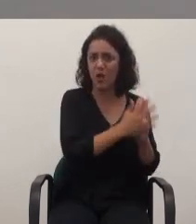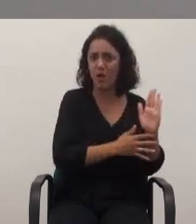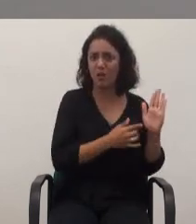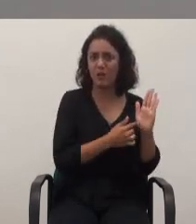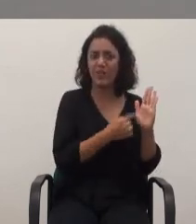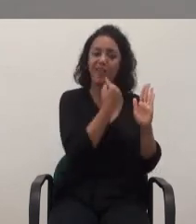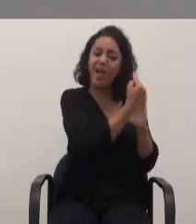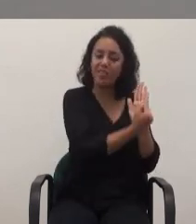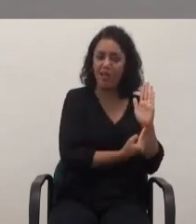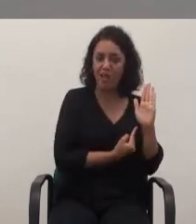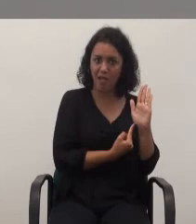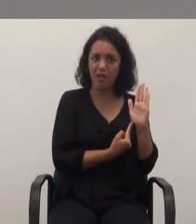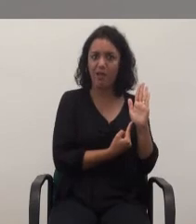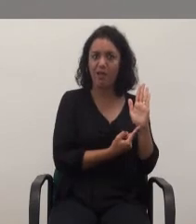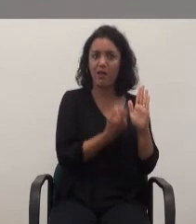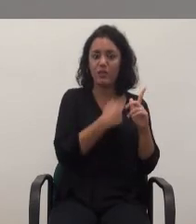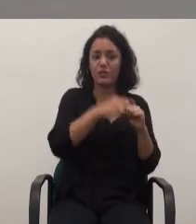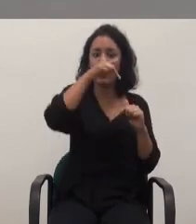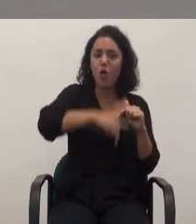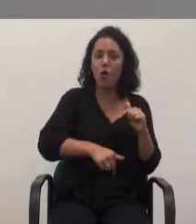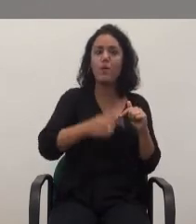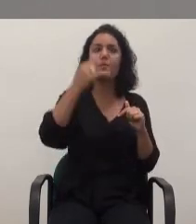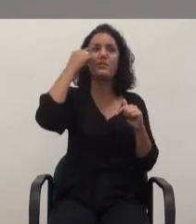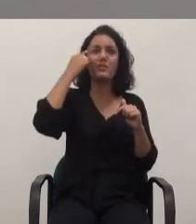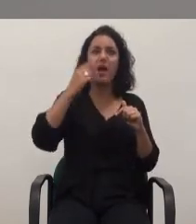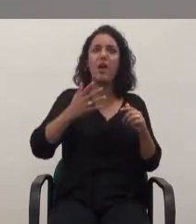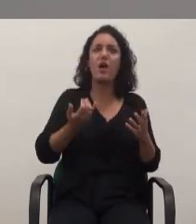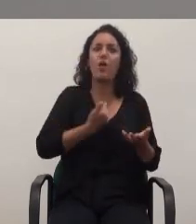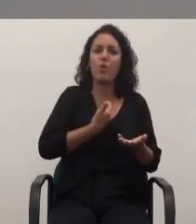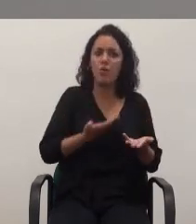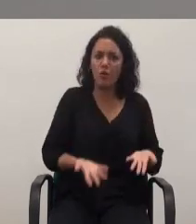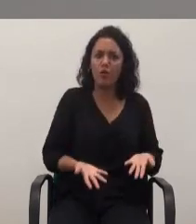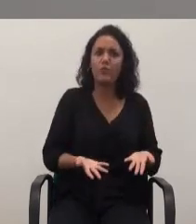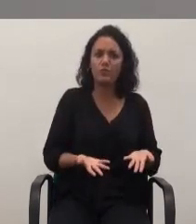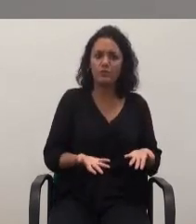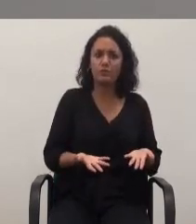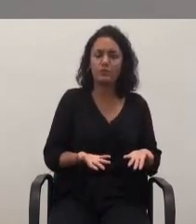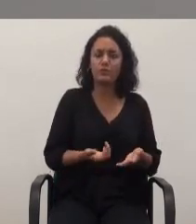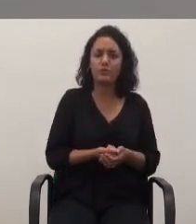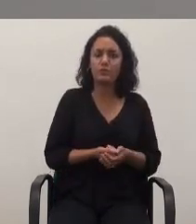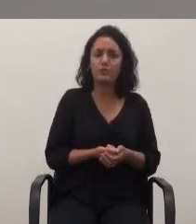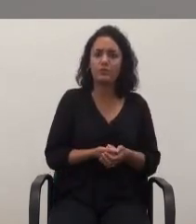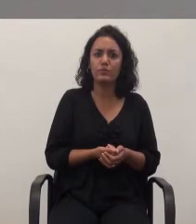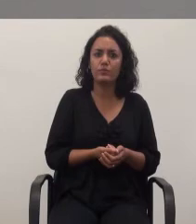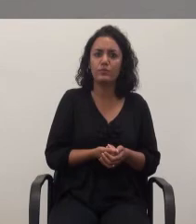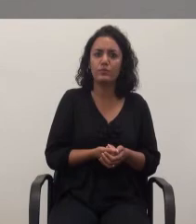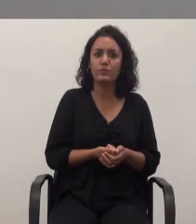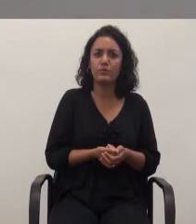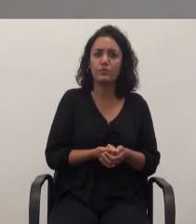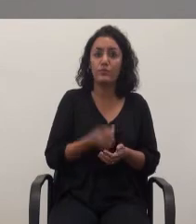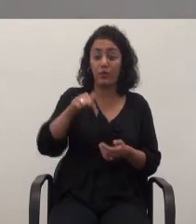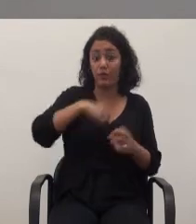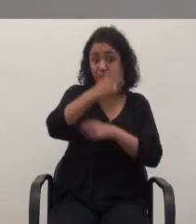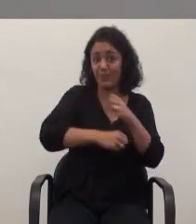hoy. Y entonces, para el año 2017, si esto puede ser llevado adelante, la idea sería